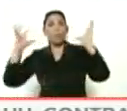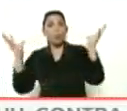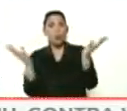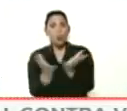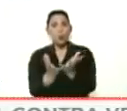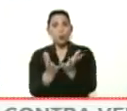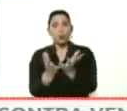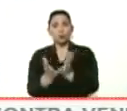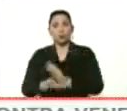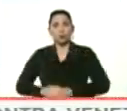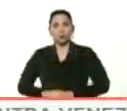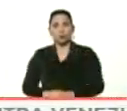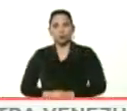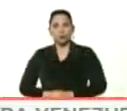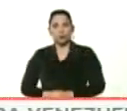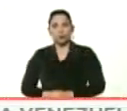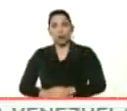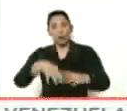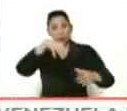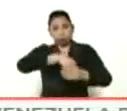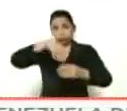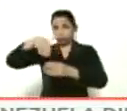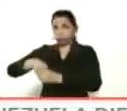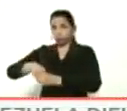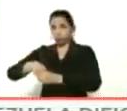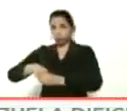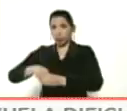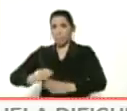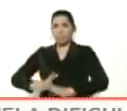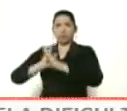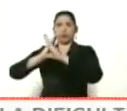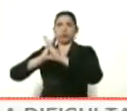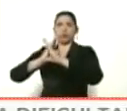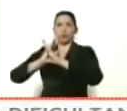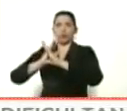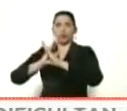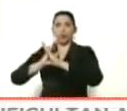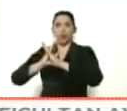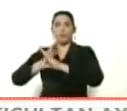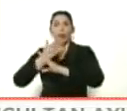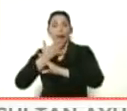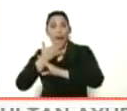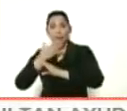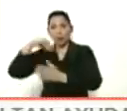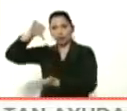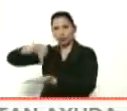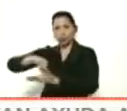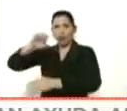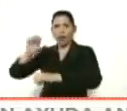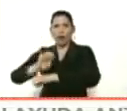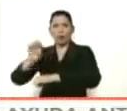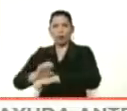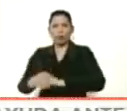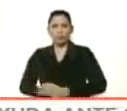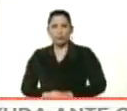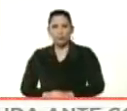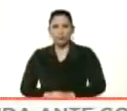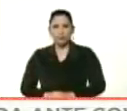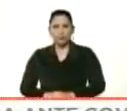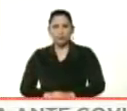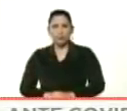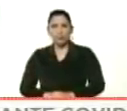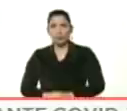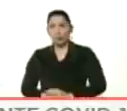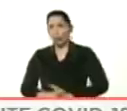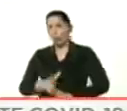en todos los países del mundo donde las cuarentenas fueron o incompletas o inexistentes, el caso de Guayaquil, que es una cosa